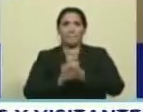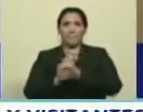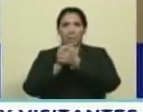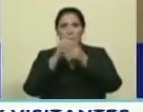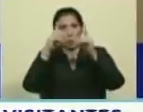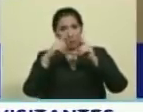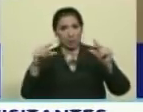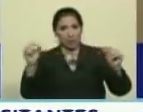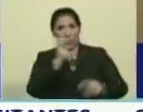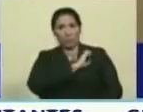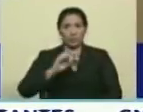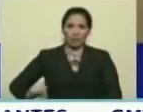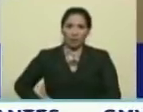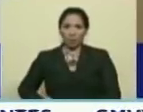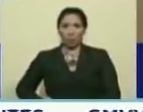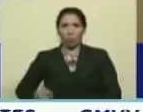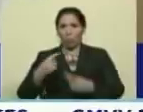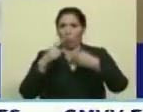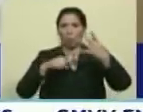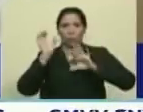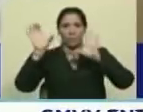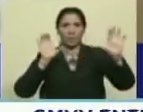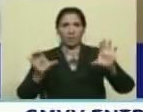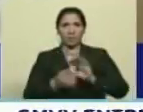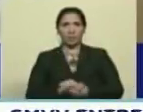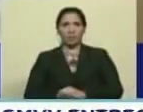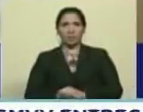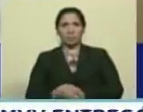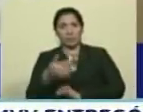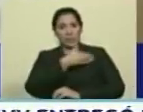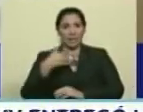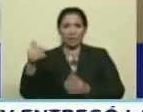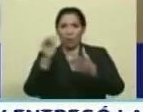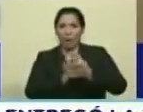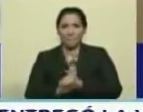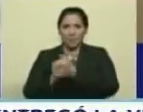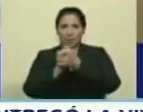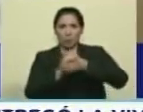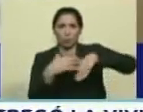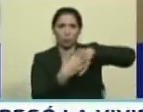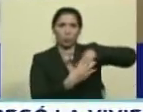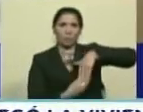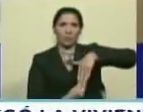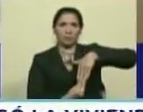Nicaragua, El Salvador y más allá, queridos compañeros de Sudamérica,